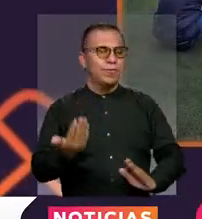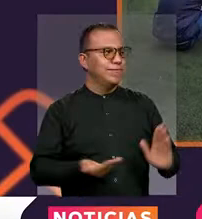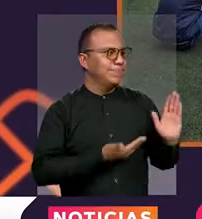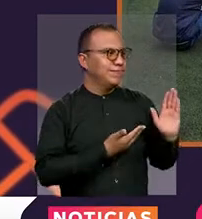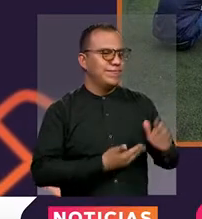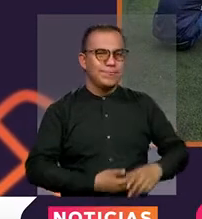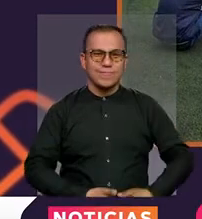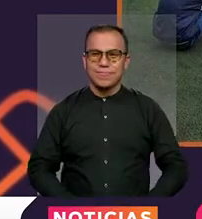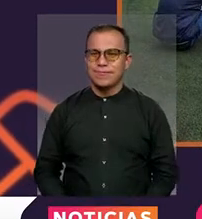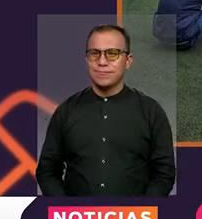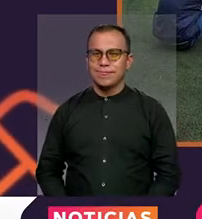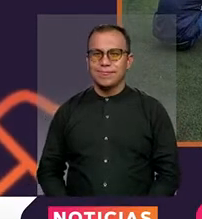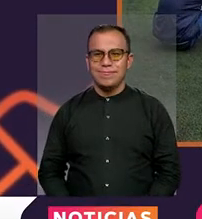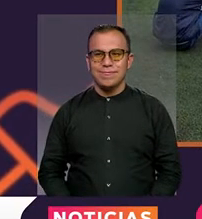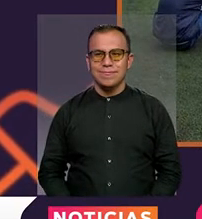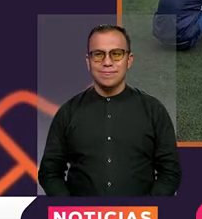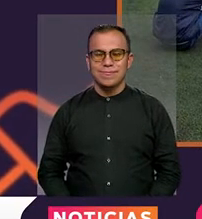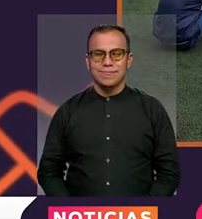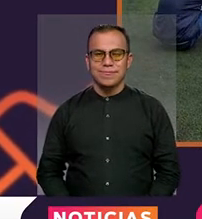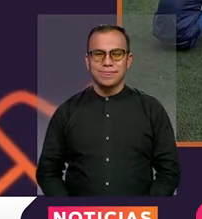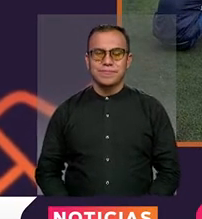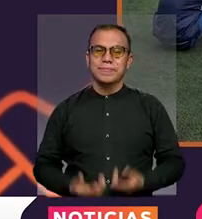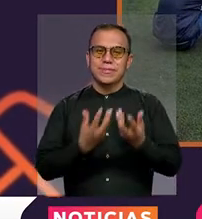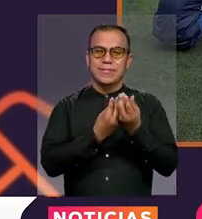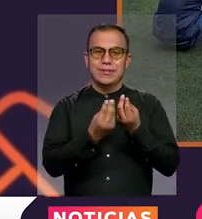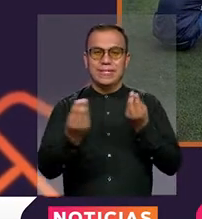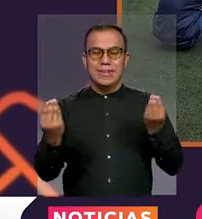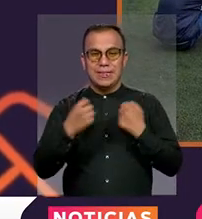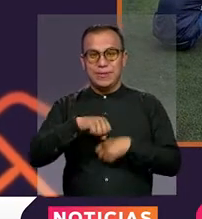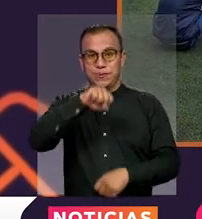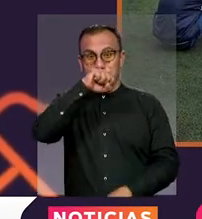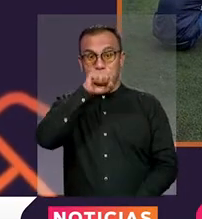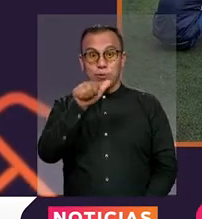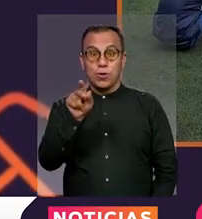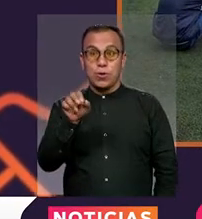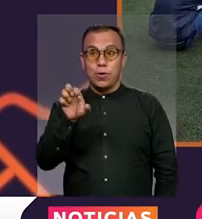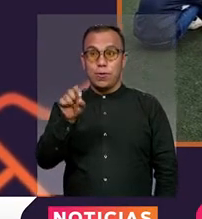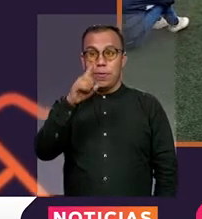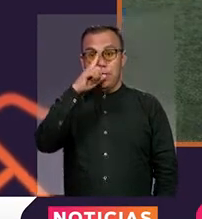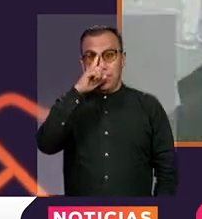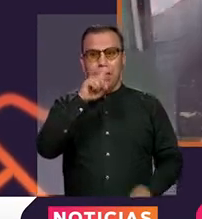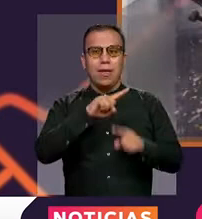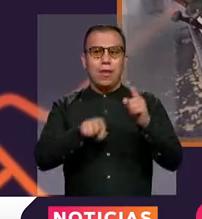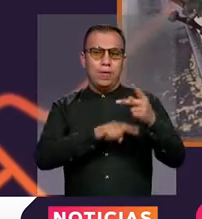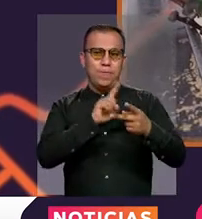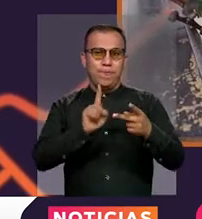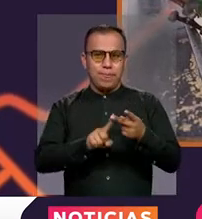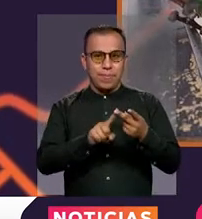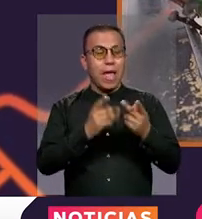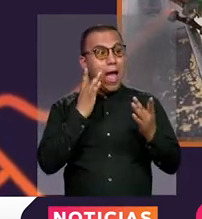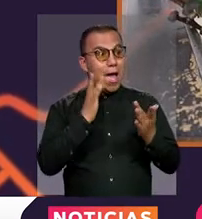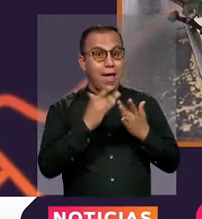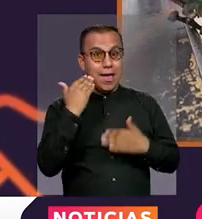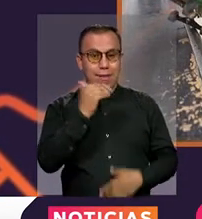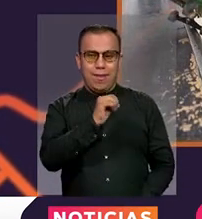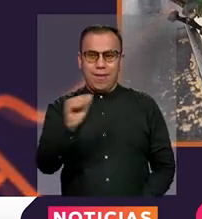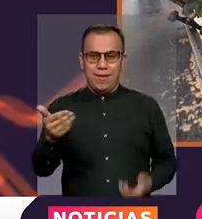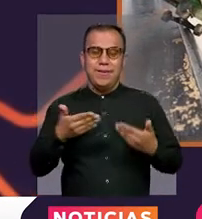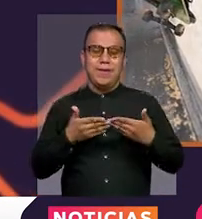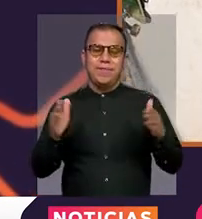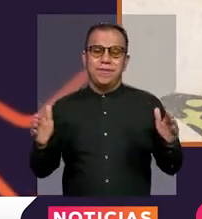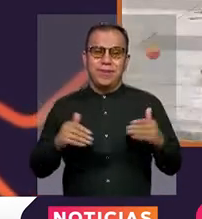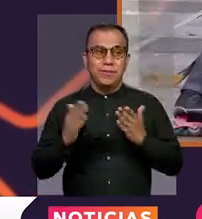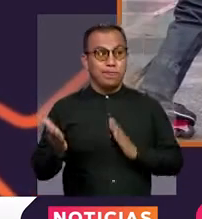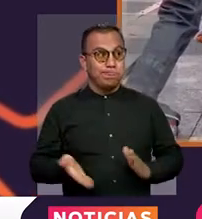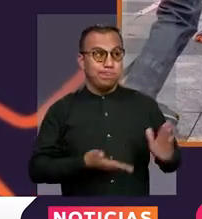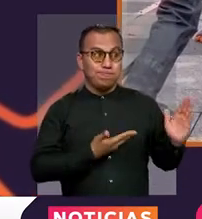Tendencias Deportivas. Pana Street, categoría amateur y open. Skateboarding, amateur femenino y abierto.